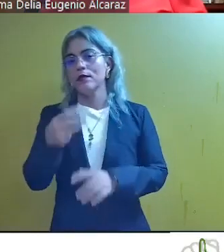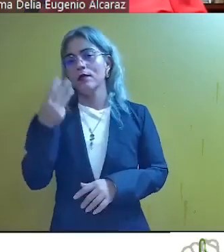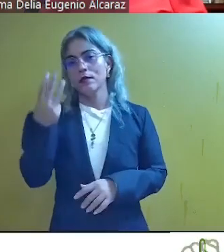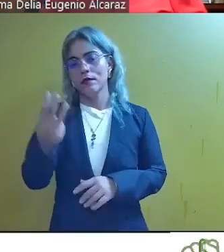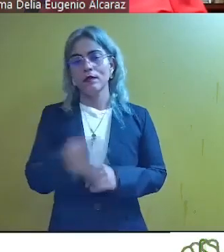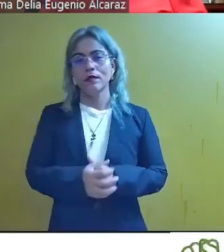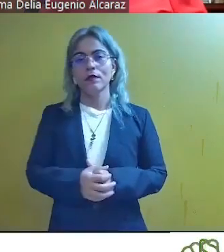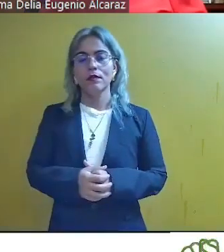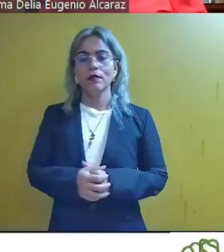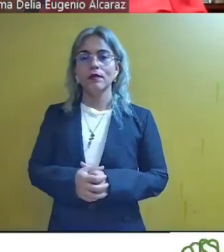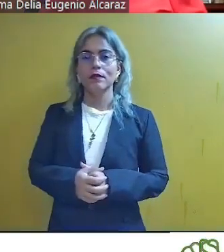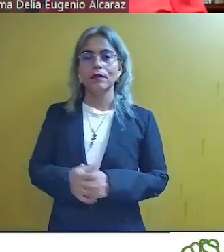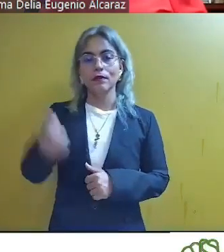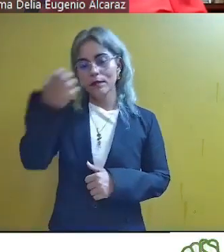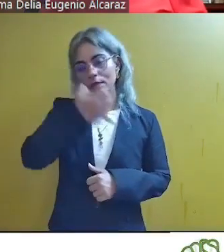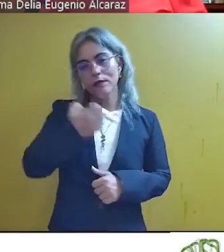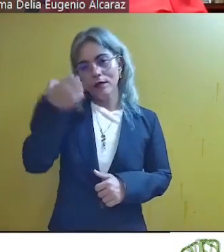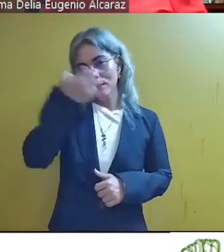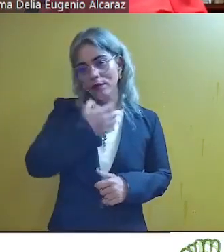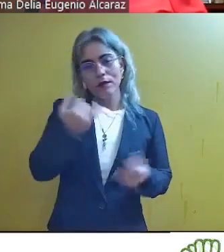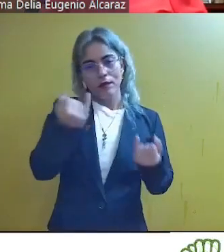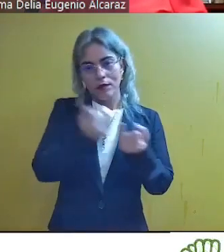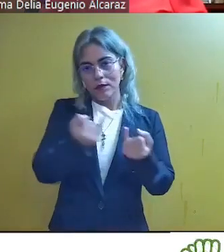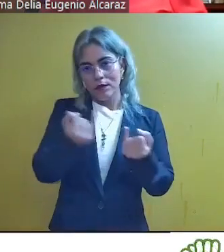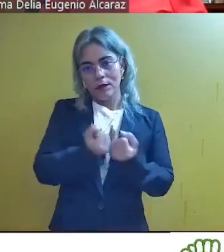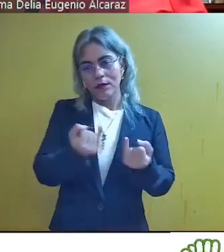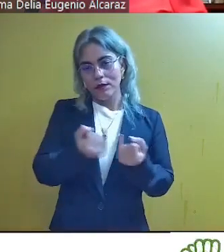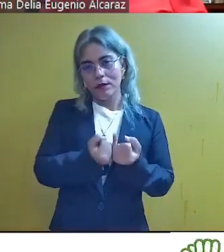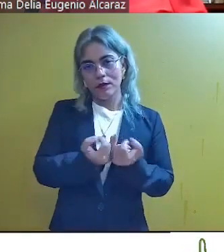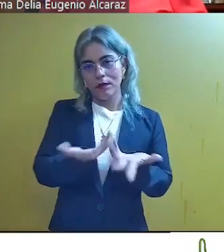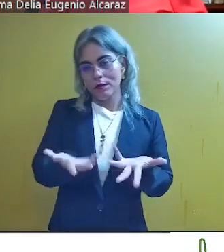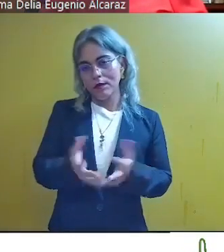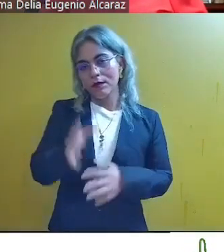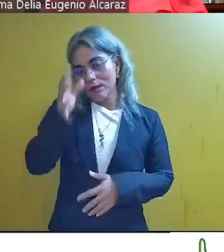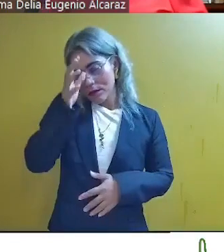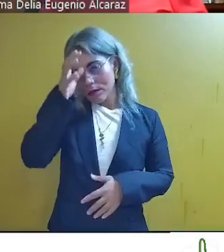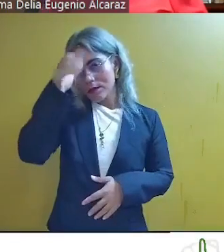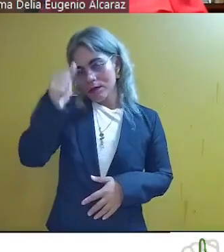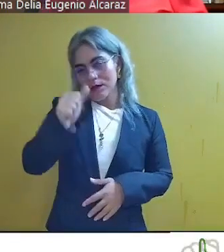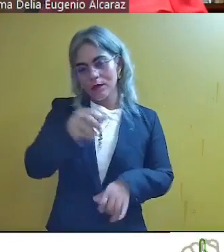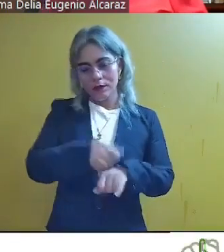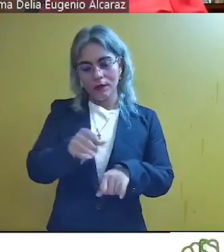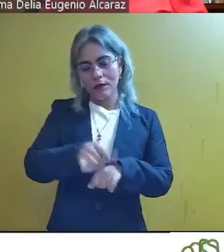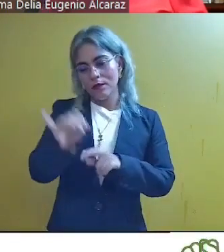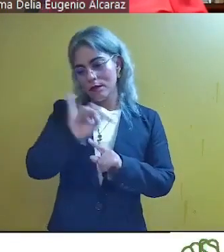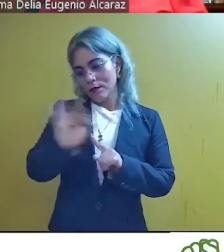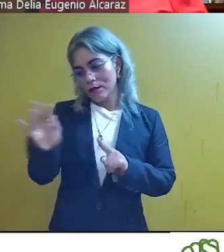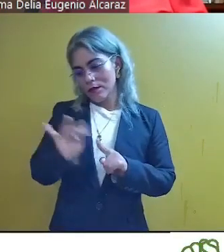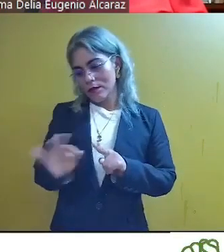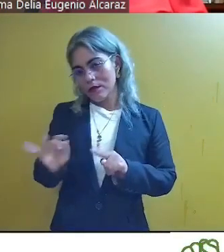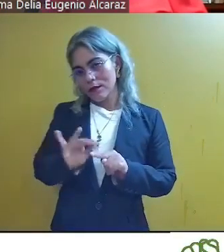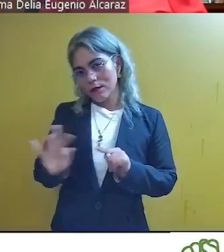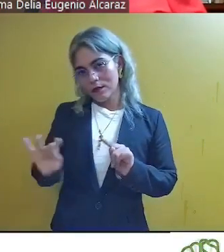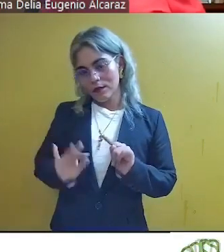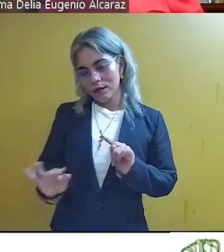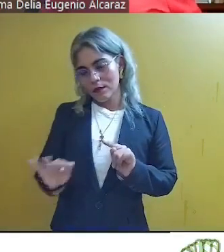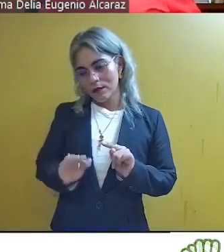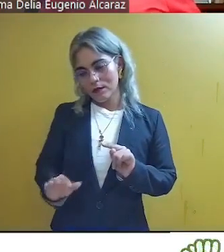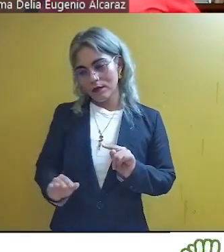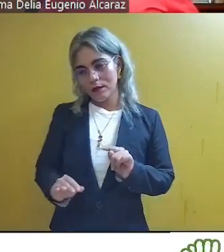tampoco en la valoración que se le practicó a la ciudadana ratificada mediante acuerdo 077, diagonal C, diagonal